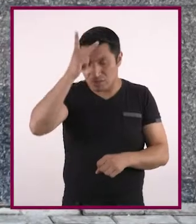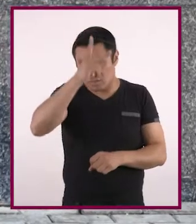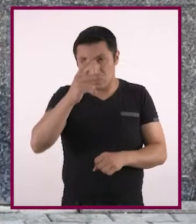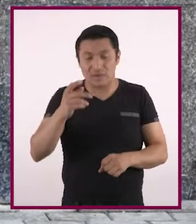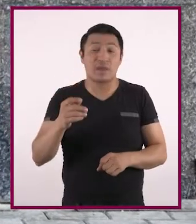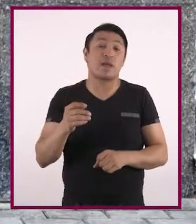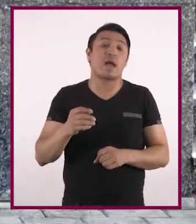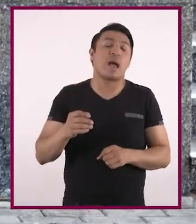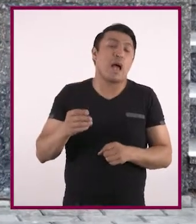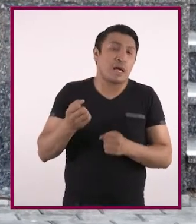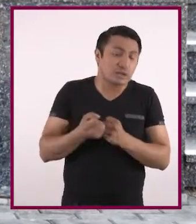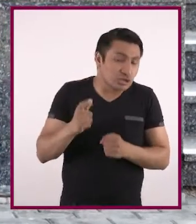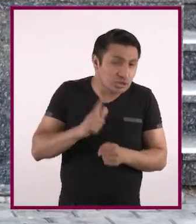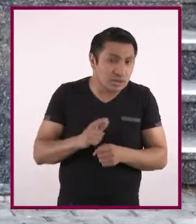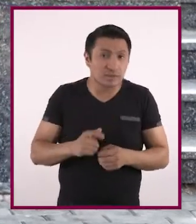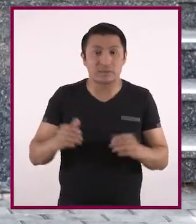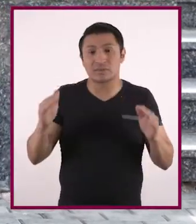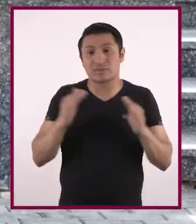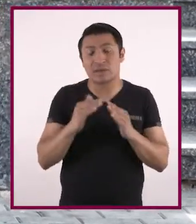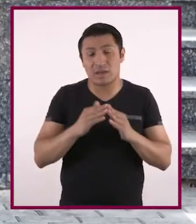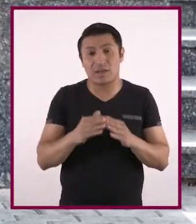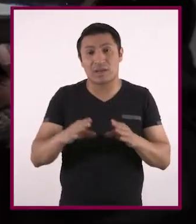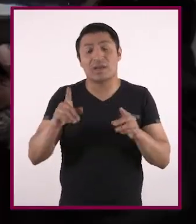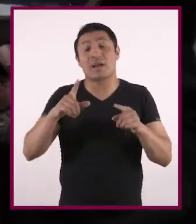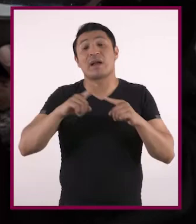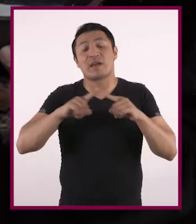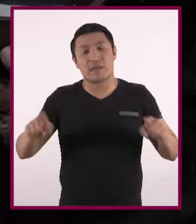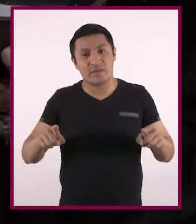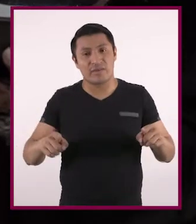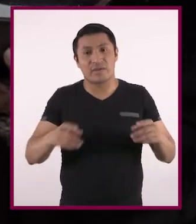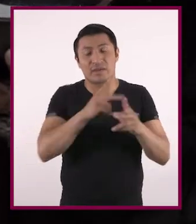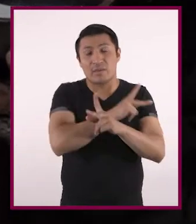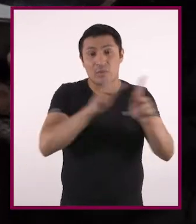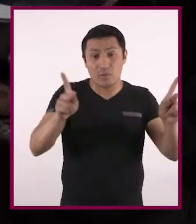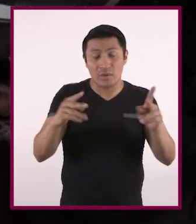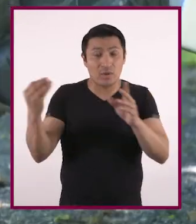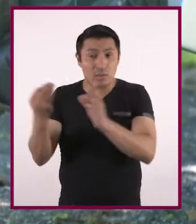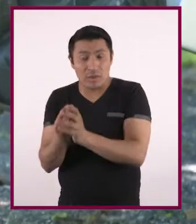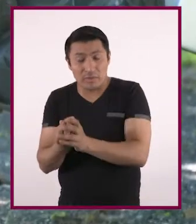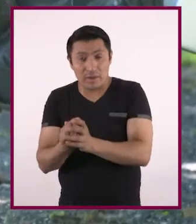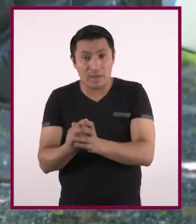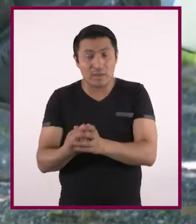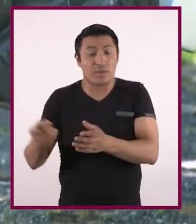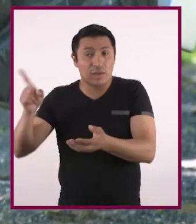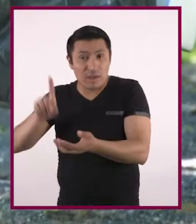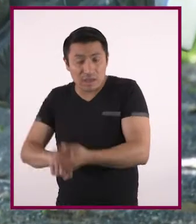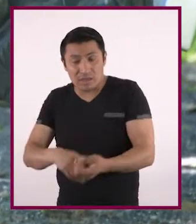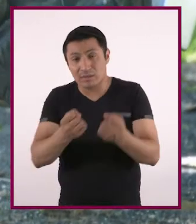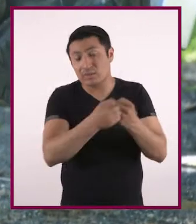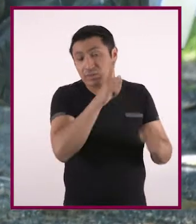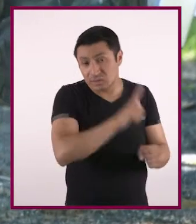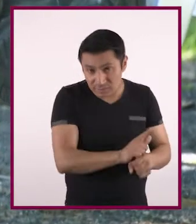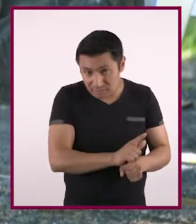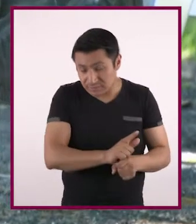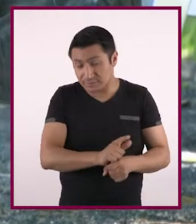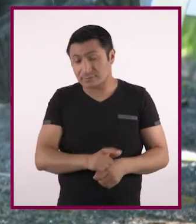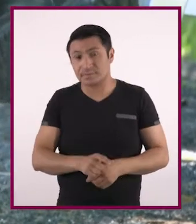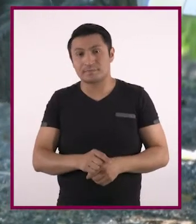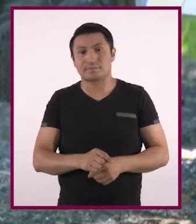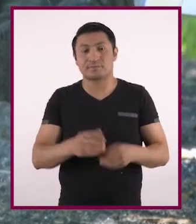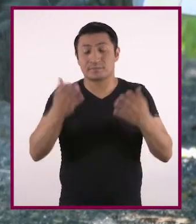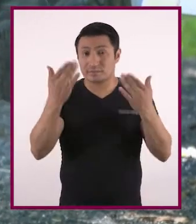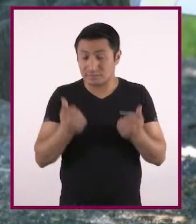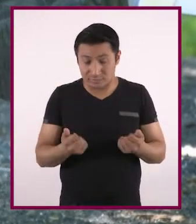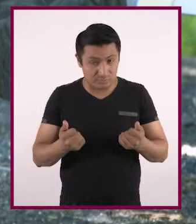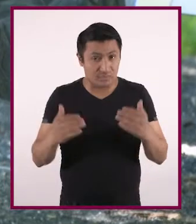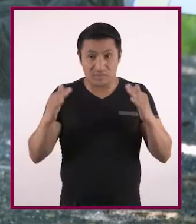El hogar marca la frontera entre lo público y lo privado, lo íntimo y lo social. No tener un hogar tiene efectos biológicos,